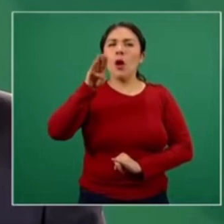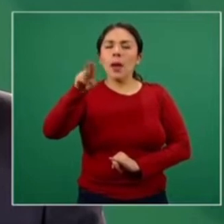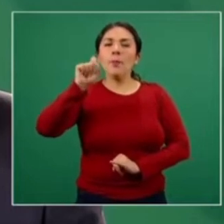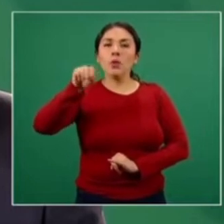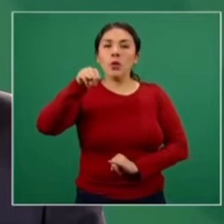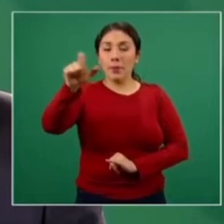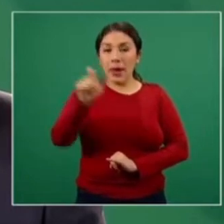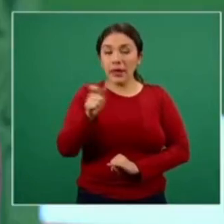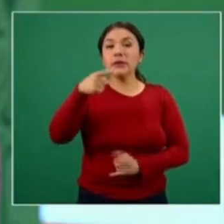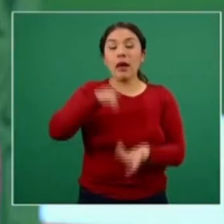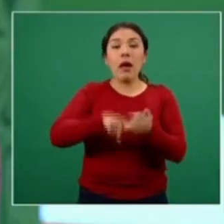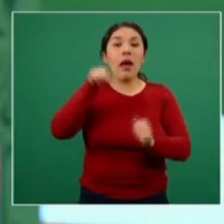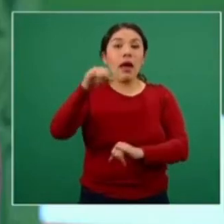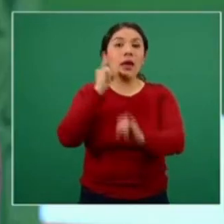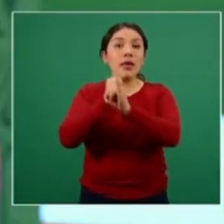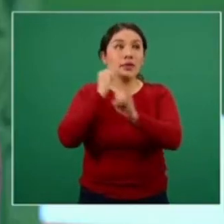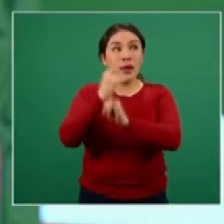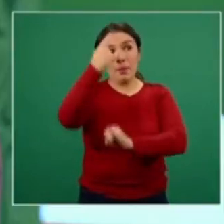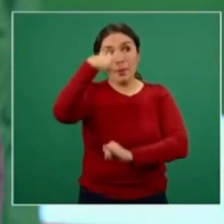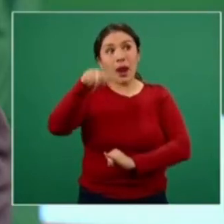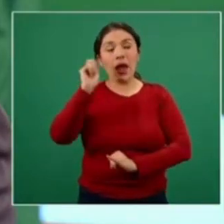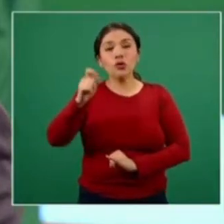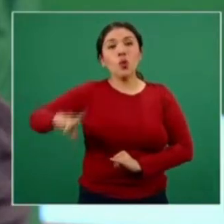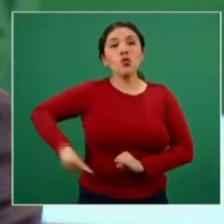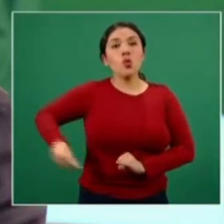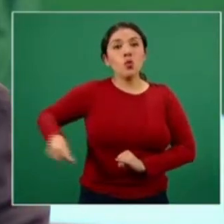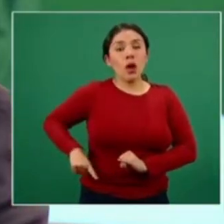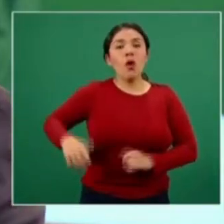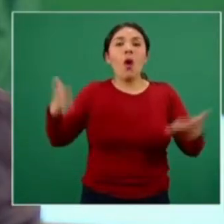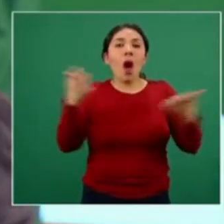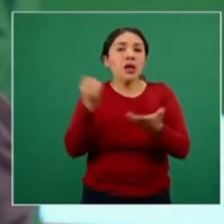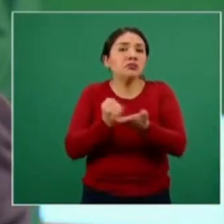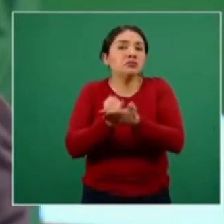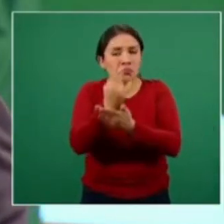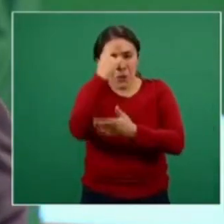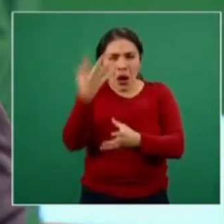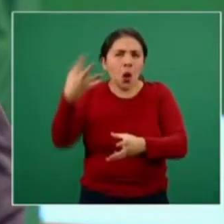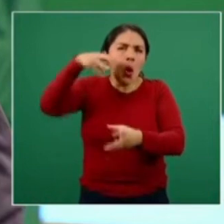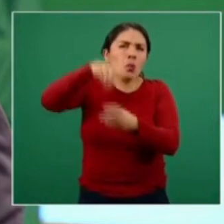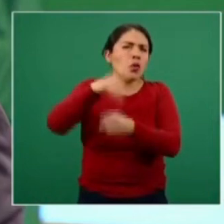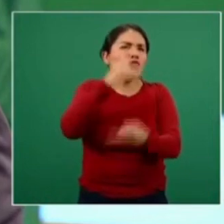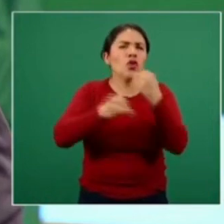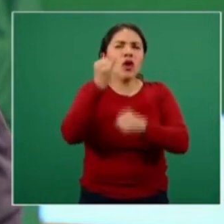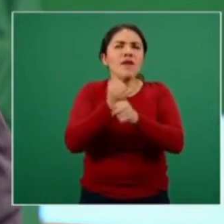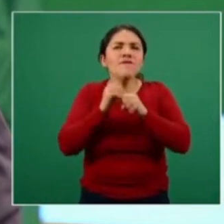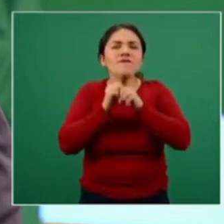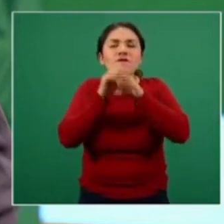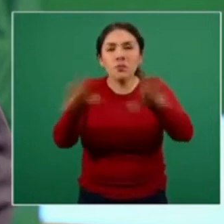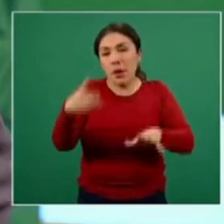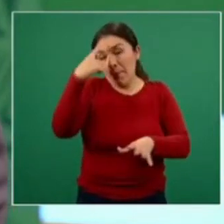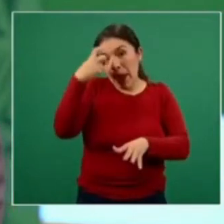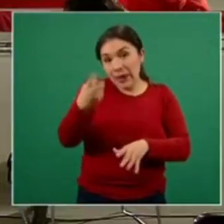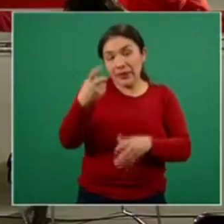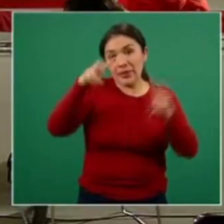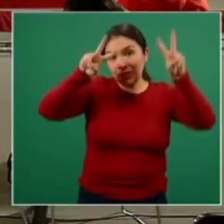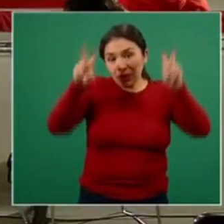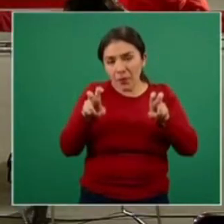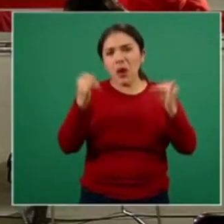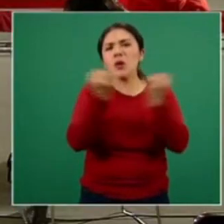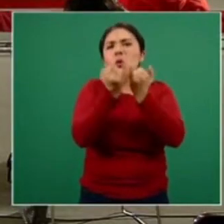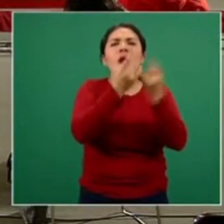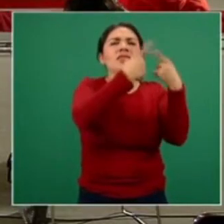coronavirus.gov.mx, que es el portal de Internet del Gobierno, donde se concentra toda la información relativa a esto. También están los